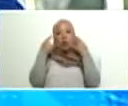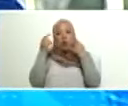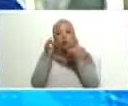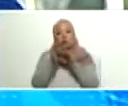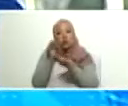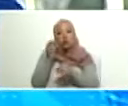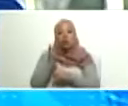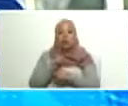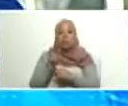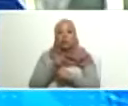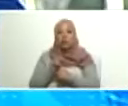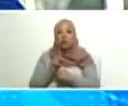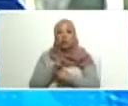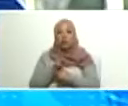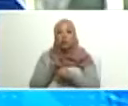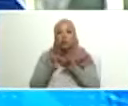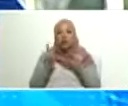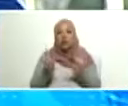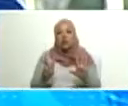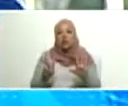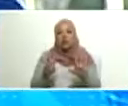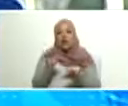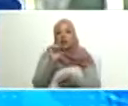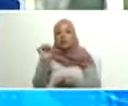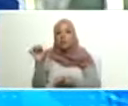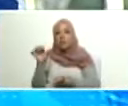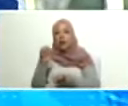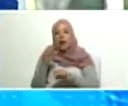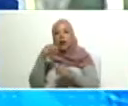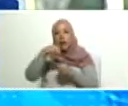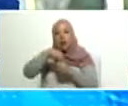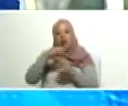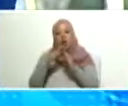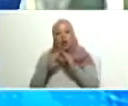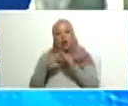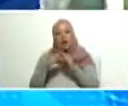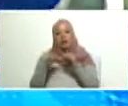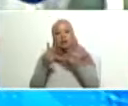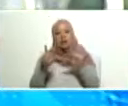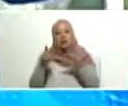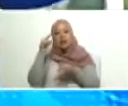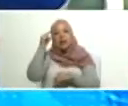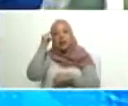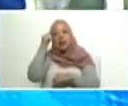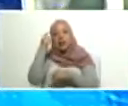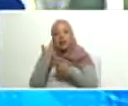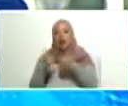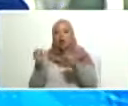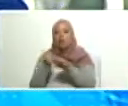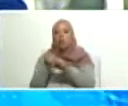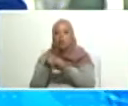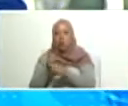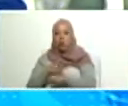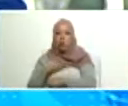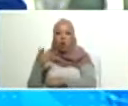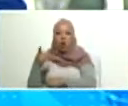en Venezuela, del 7+7, exitoso en Venezuela. Venezuela dio ejemplo al mundo.